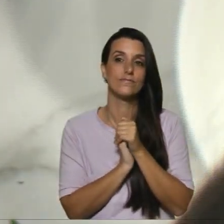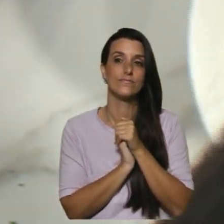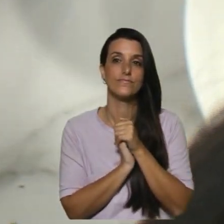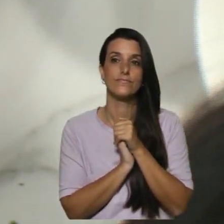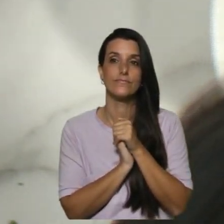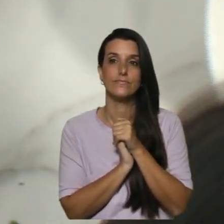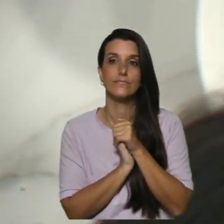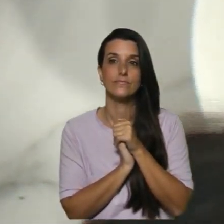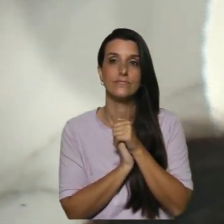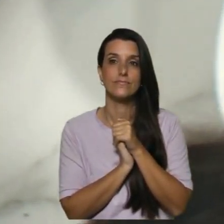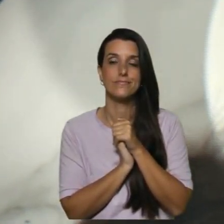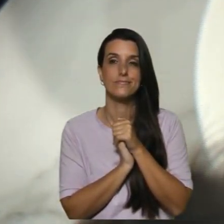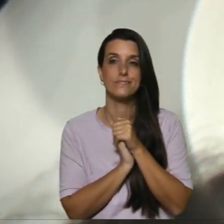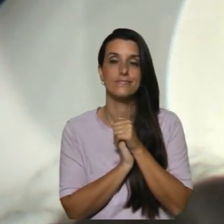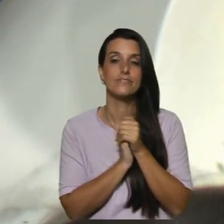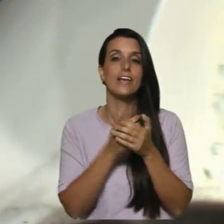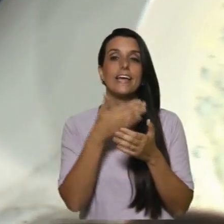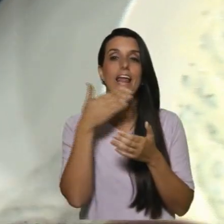Ahí va, con la cremita de ajo.